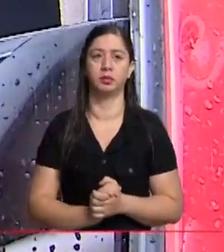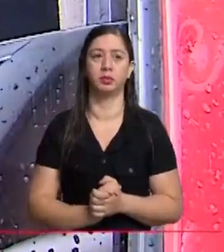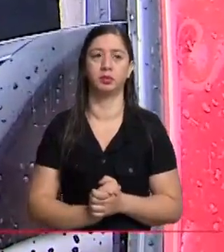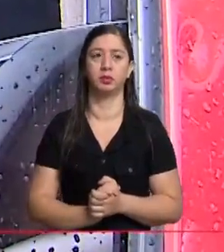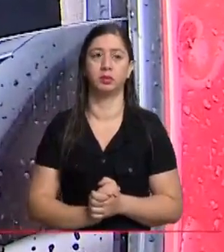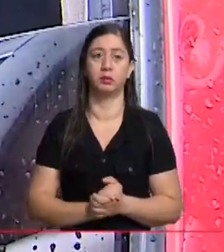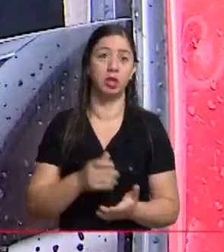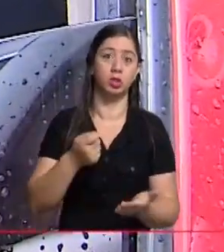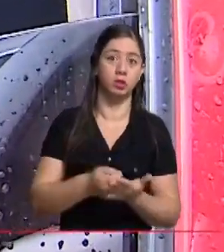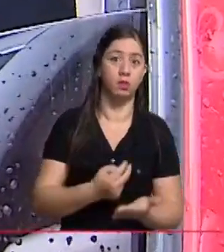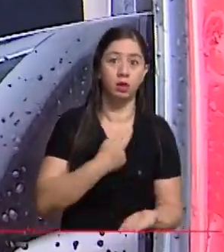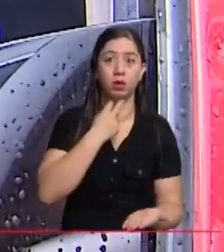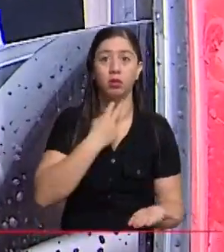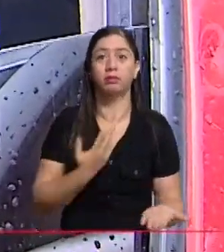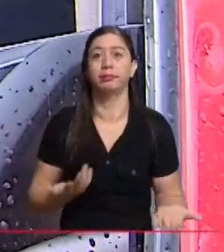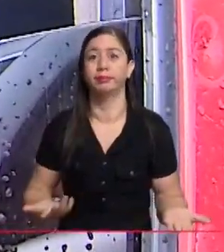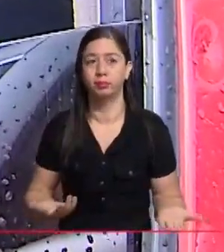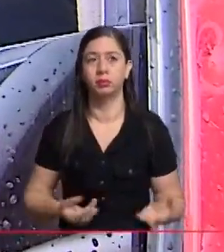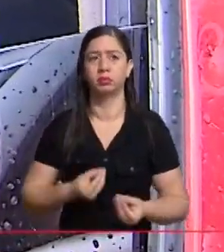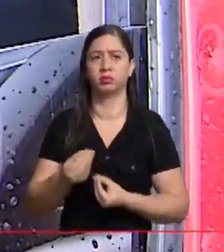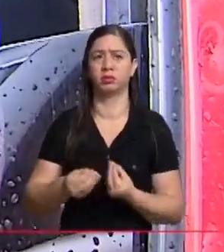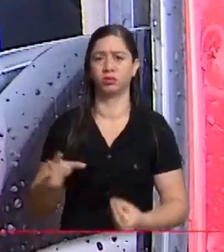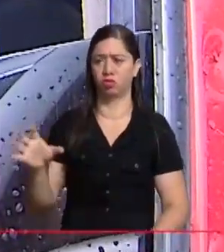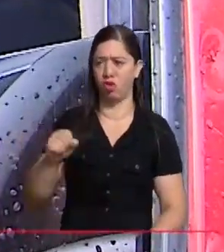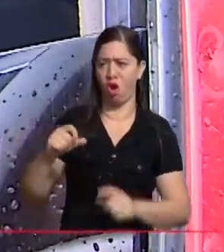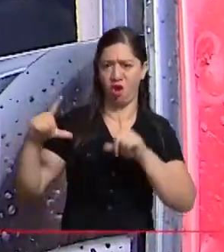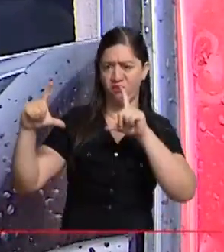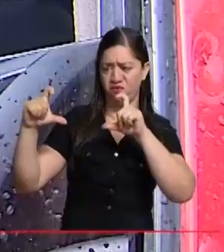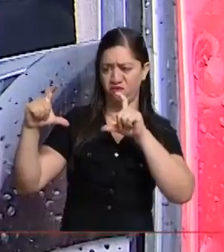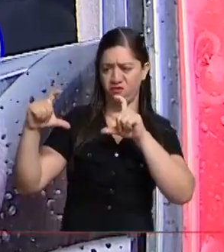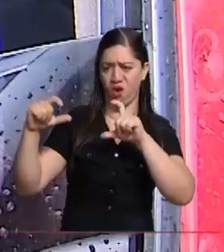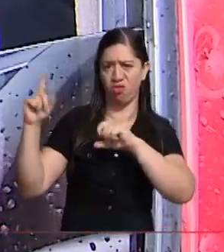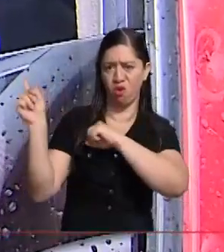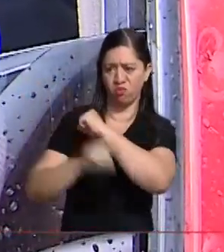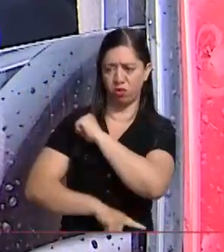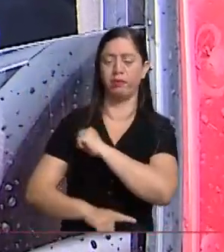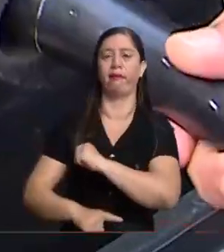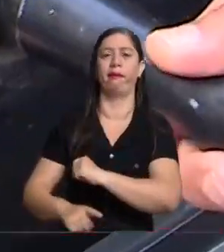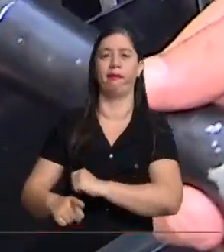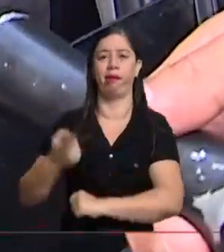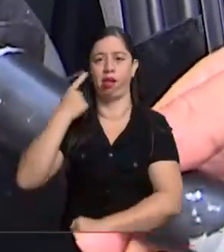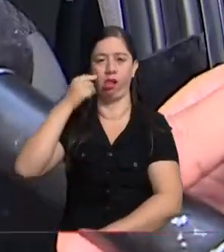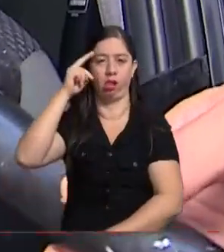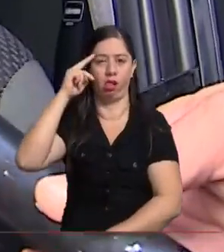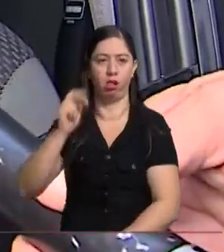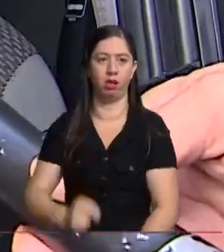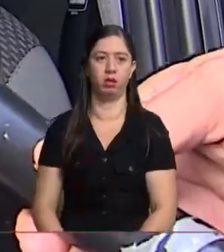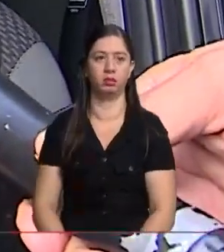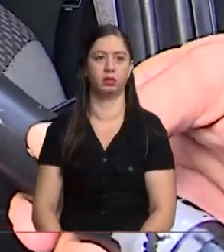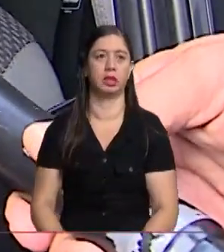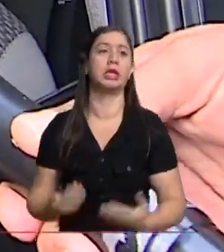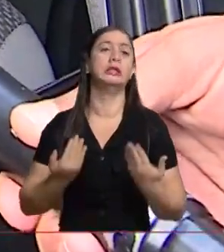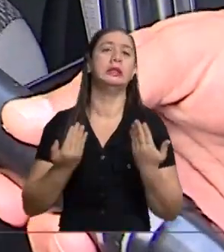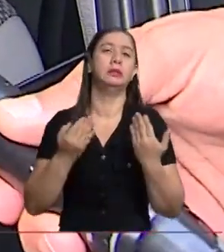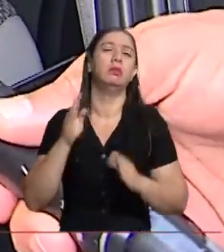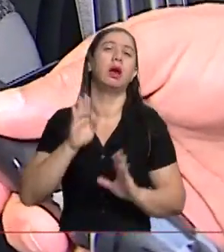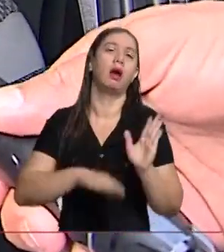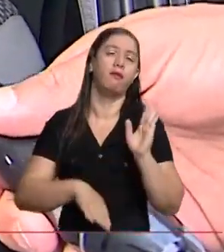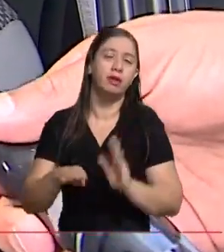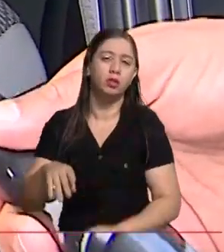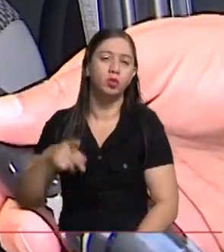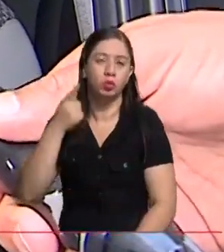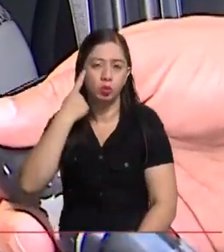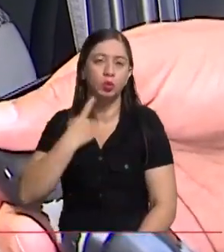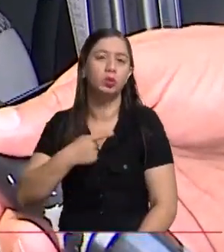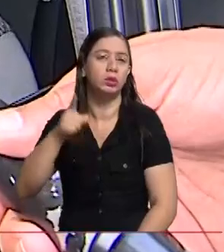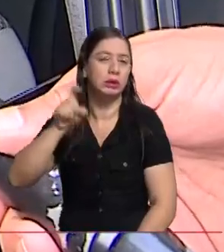Pero si no pago, entonces me la clara. Entonces me parece que todo eso, fotomulta y todos esos negocios privados. Le sirve a uno porque hay ocasiones en las que uno a veces necesita